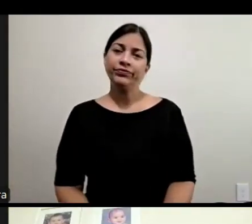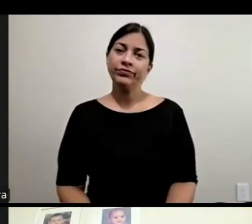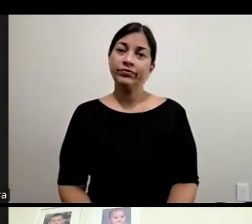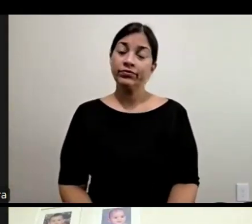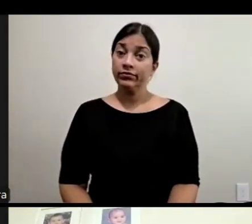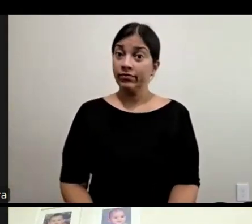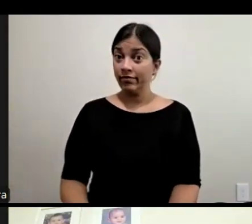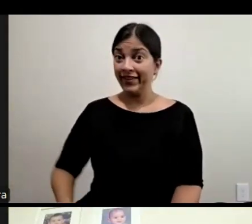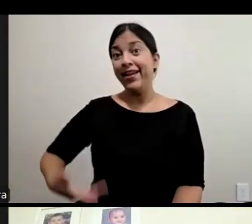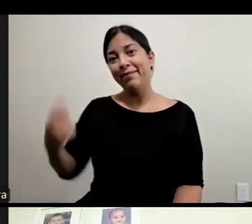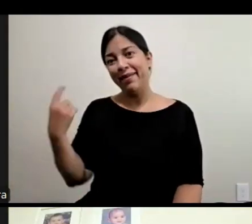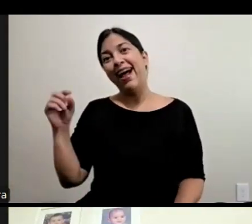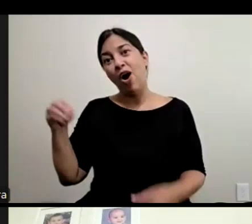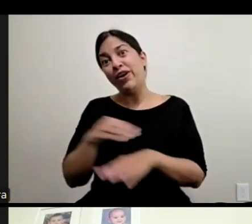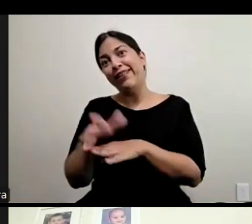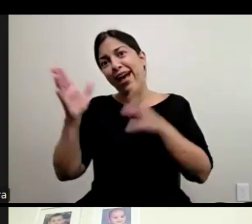todos sus santos.